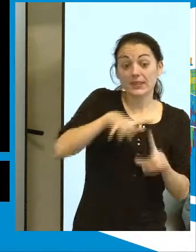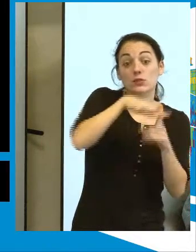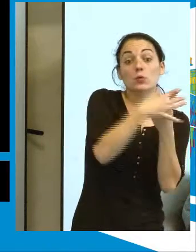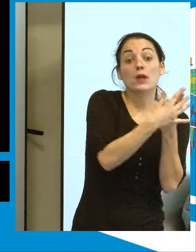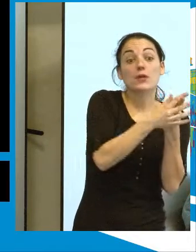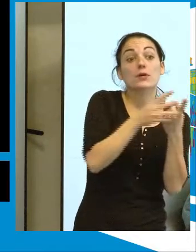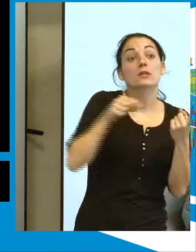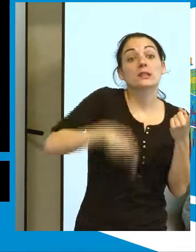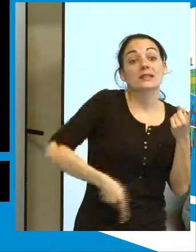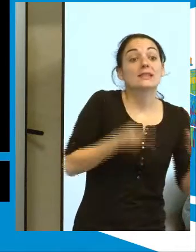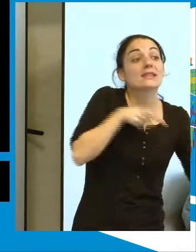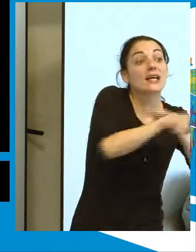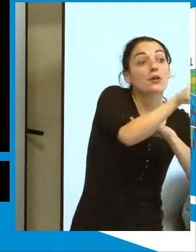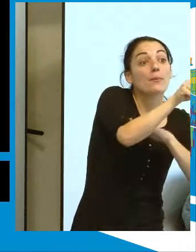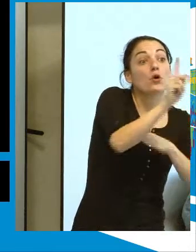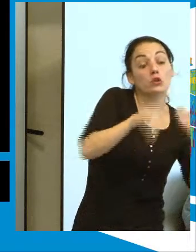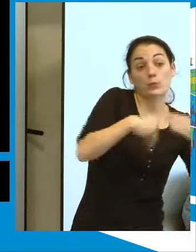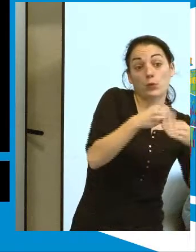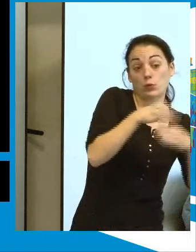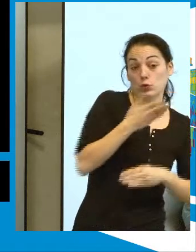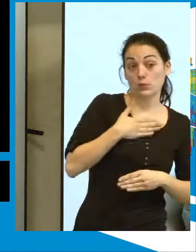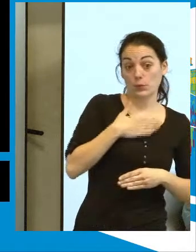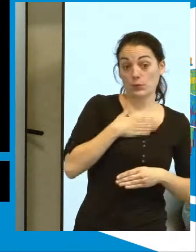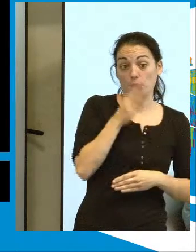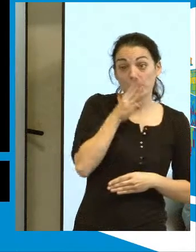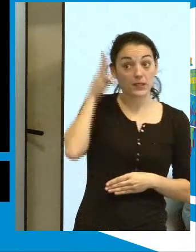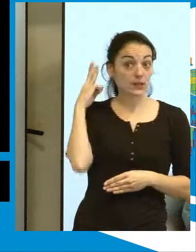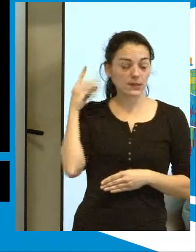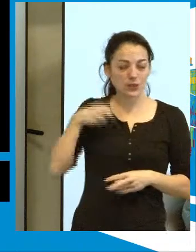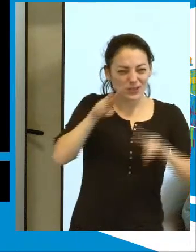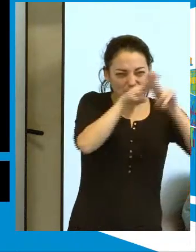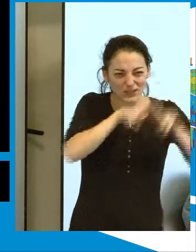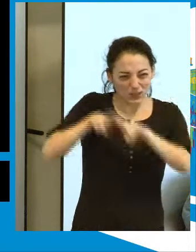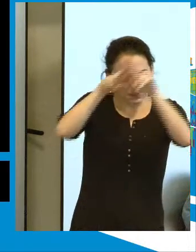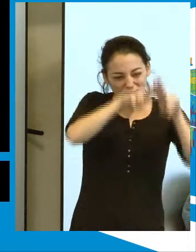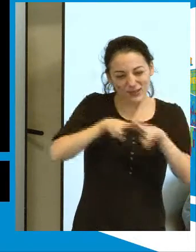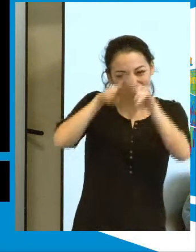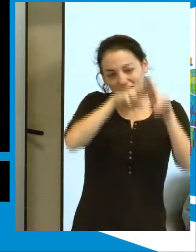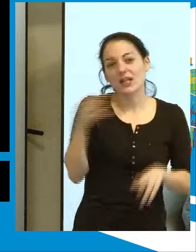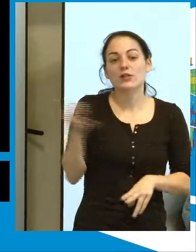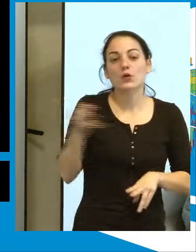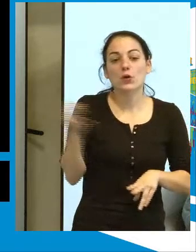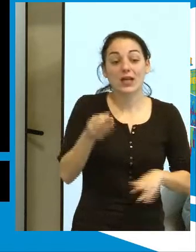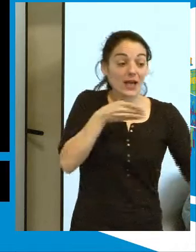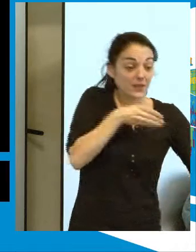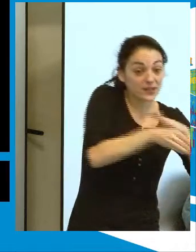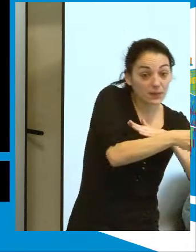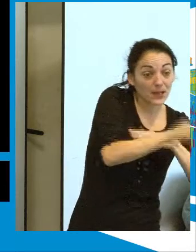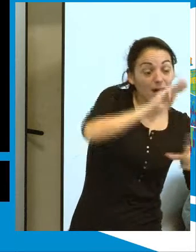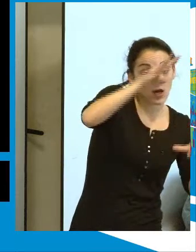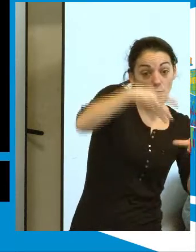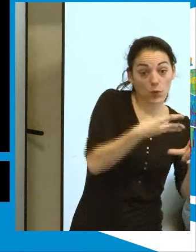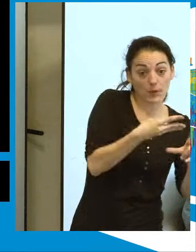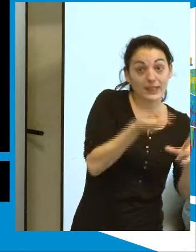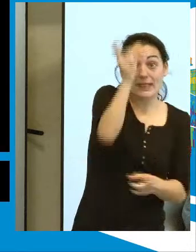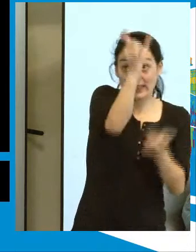InSuite, desarrollamos productos propios, ¿no? Entonces, hace 3 años estuvimos investigando un poquito pues, el estado del arte de la accesibilidad web, ¿no? Cómo las personas